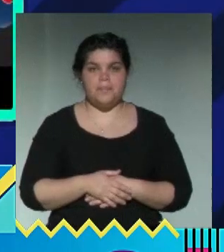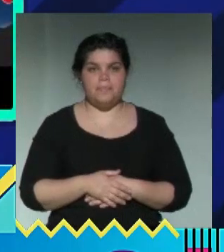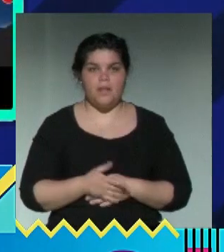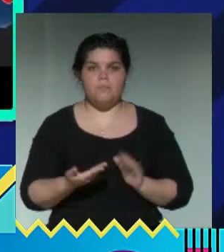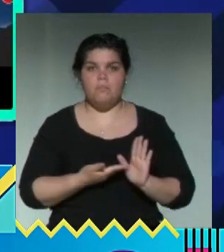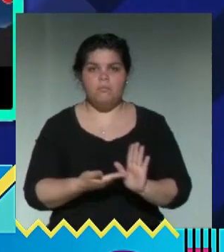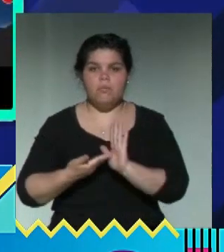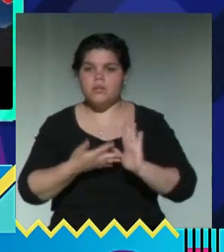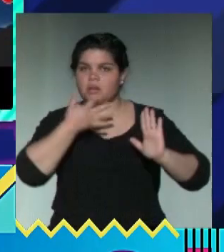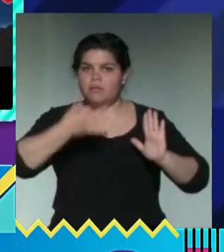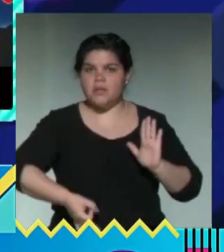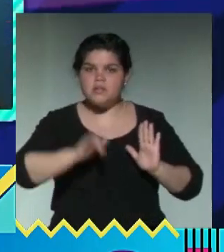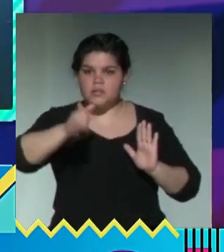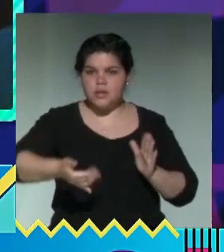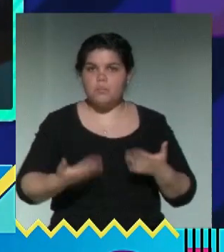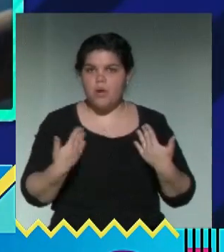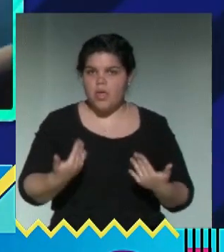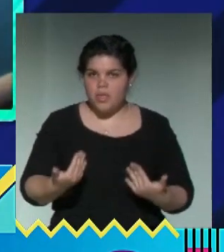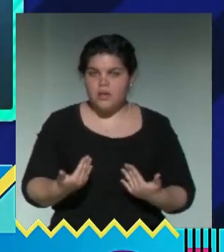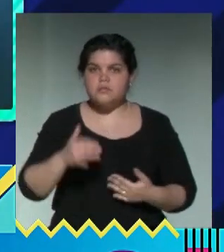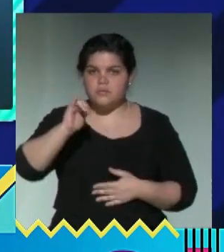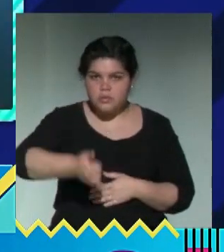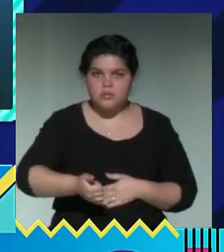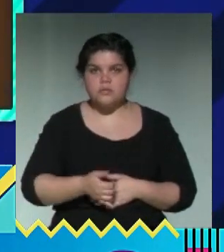puede trabajar de energías, y también se puede